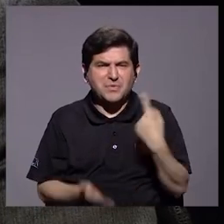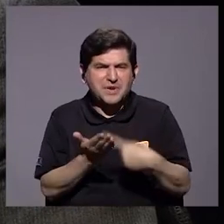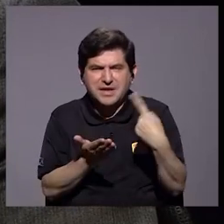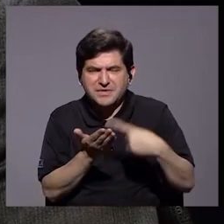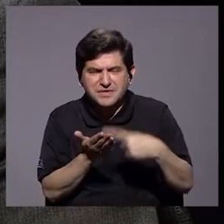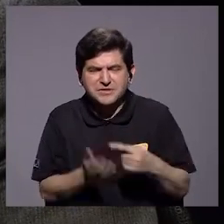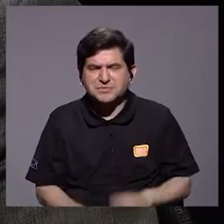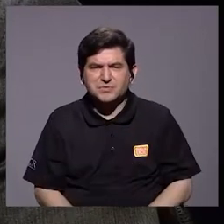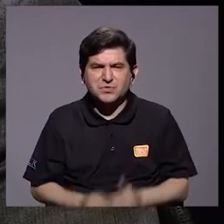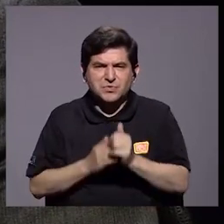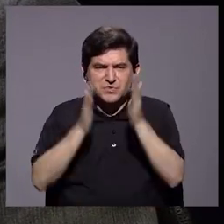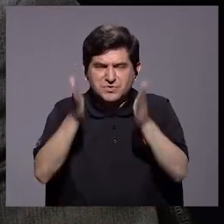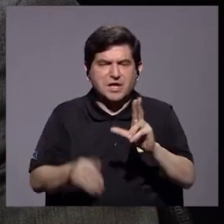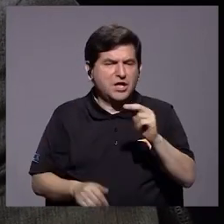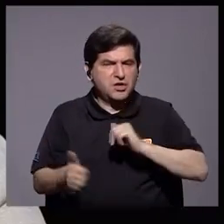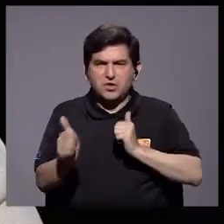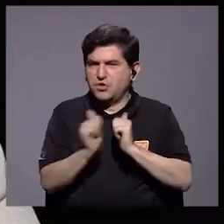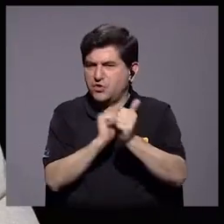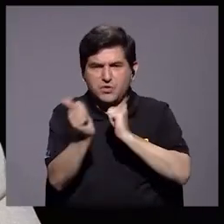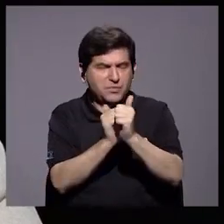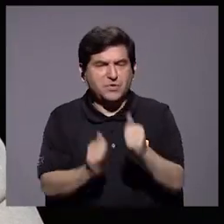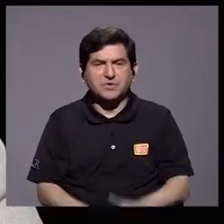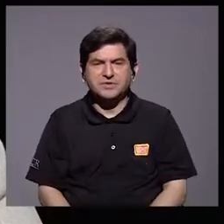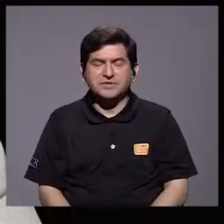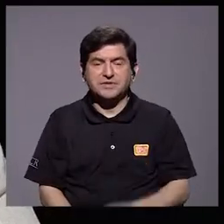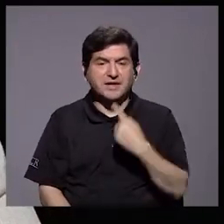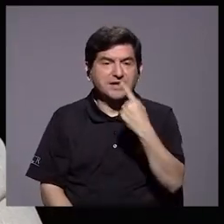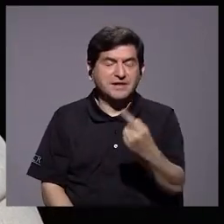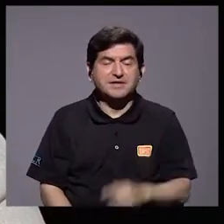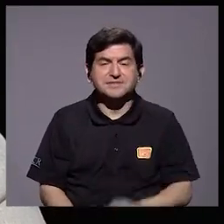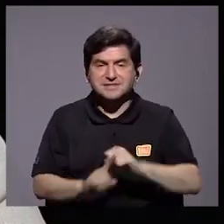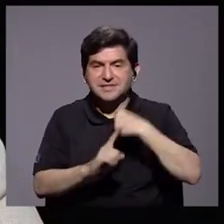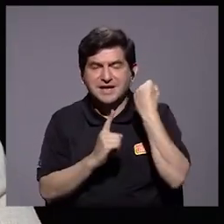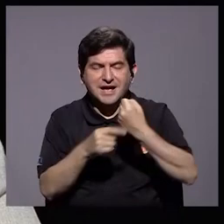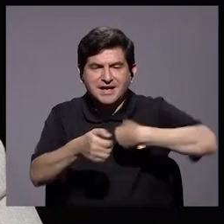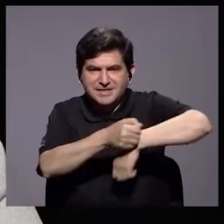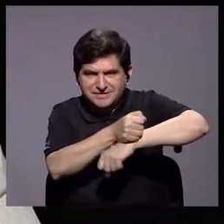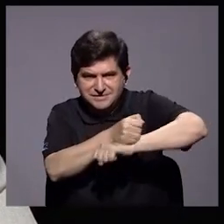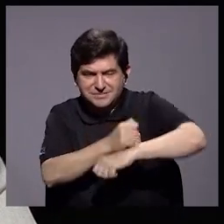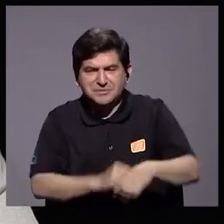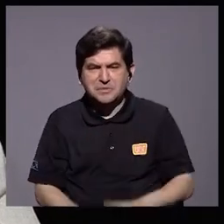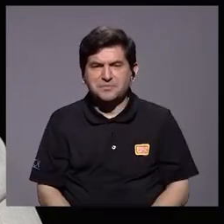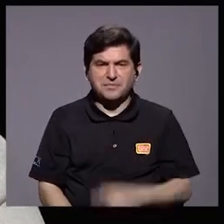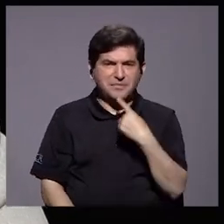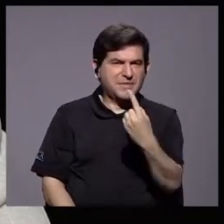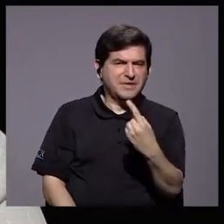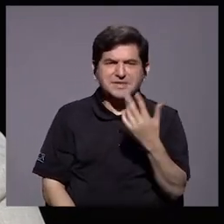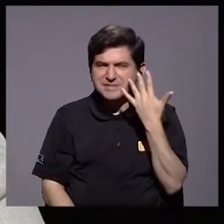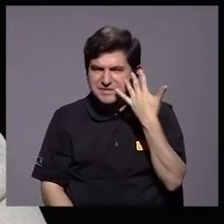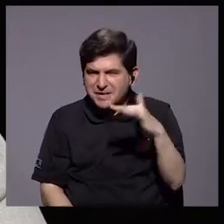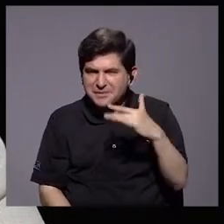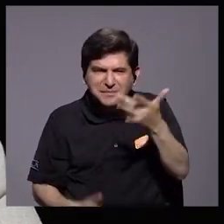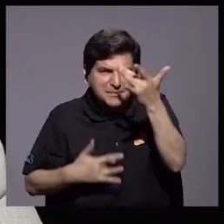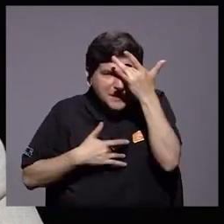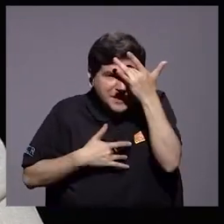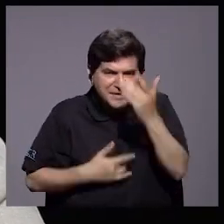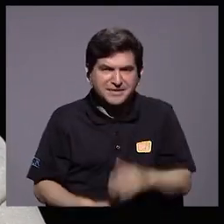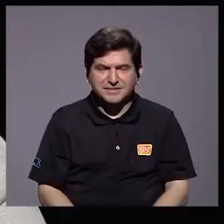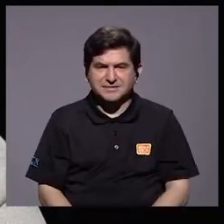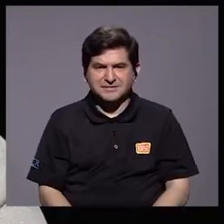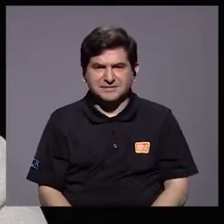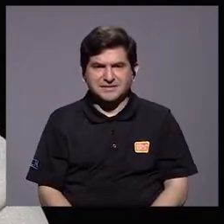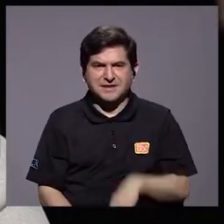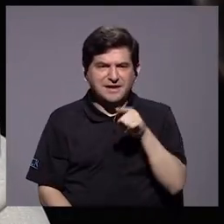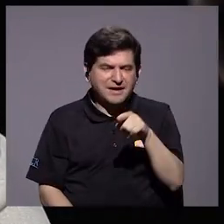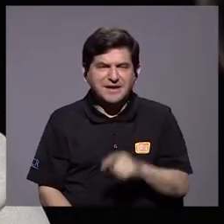dirigentes ya no es un deporte pues voy a ser muy puntual porque cuando yo esto le decía cómo está el fútbol usted me dice que el fútbol parece que está enfermo ese